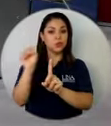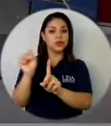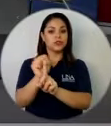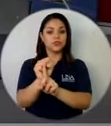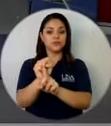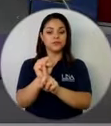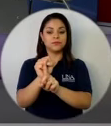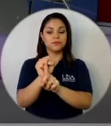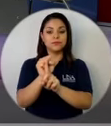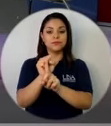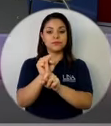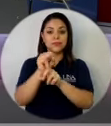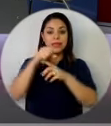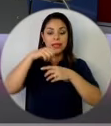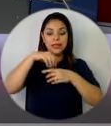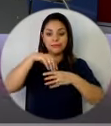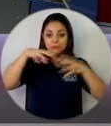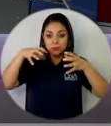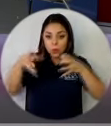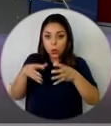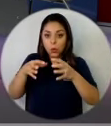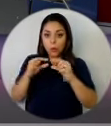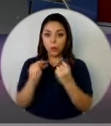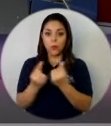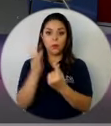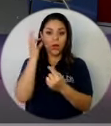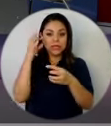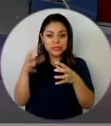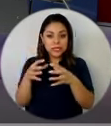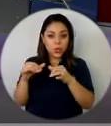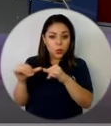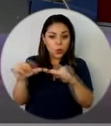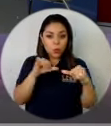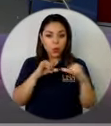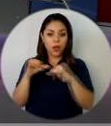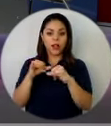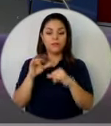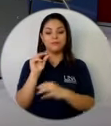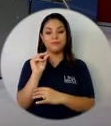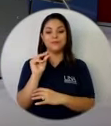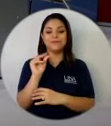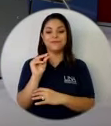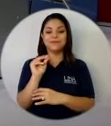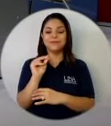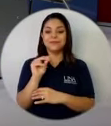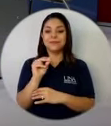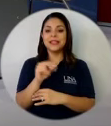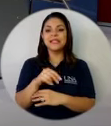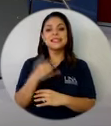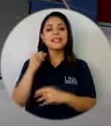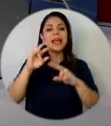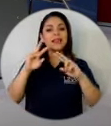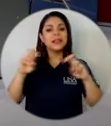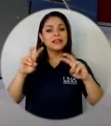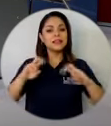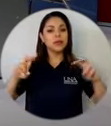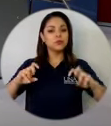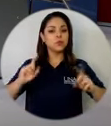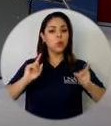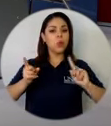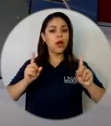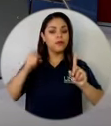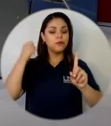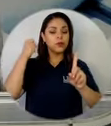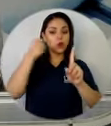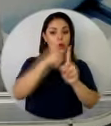no es igual para todas, ¿verdad? Entonces, sí. Por ejemplo, cuando analizamos cuál fue el golpe en